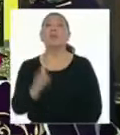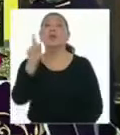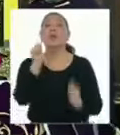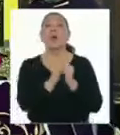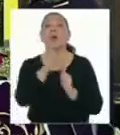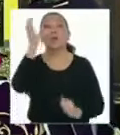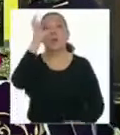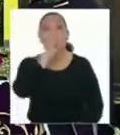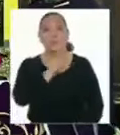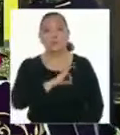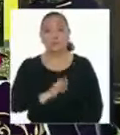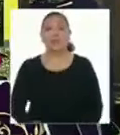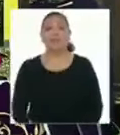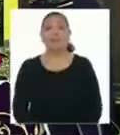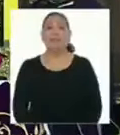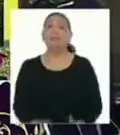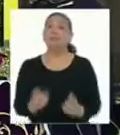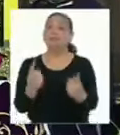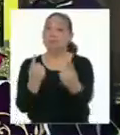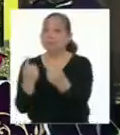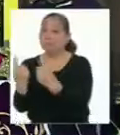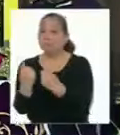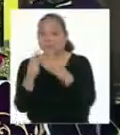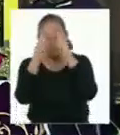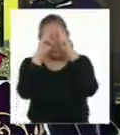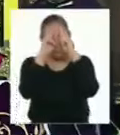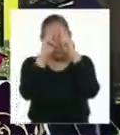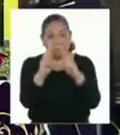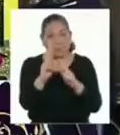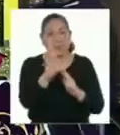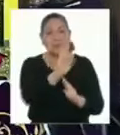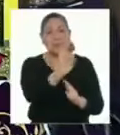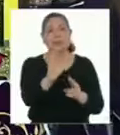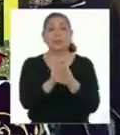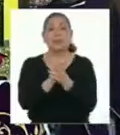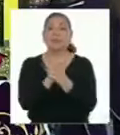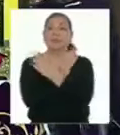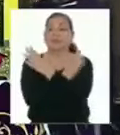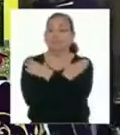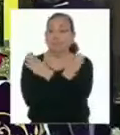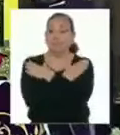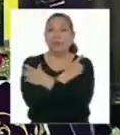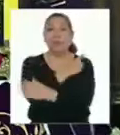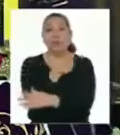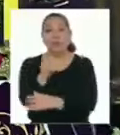Y con tu espíritu. Intercambiemos respetuosamente el saludo de la paz.